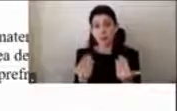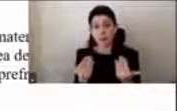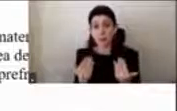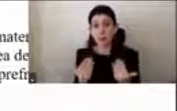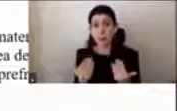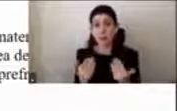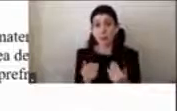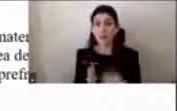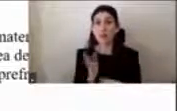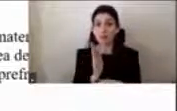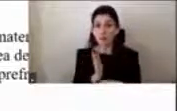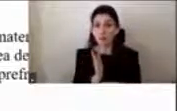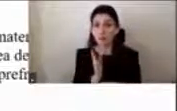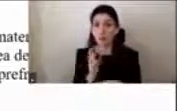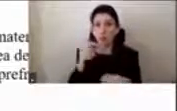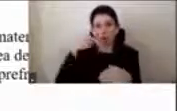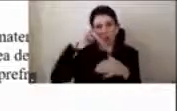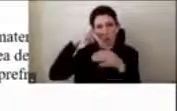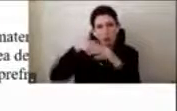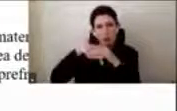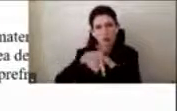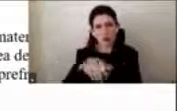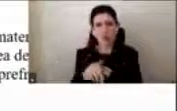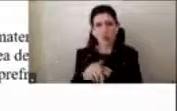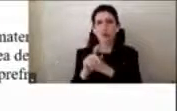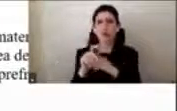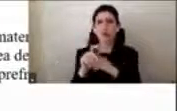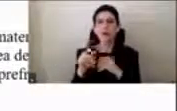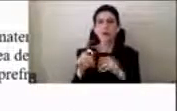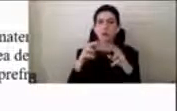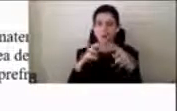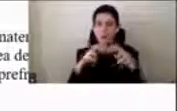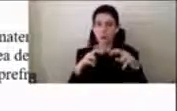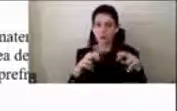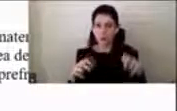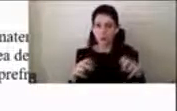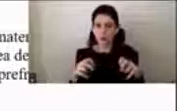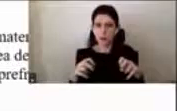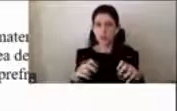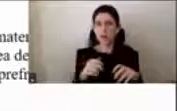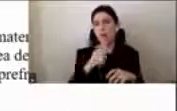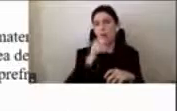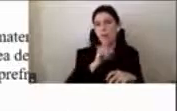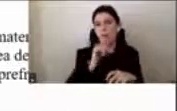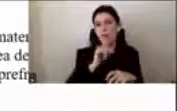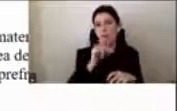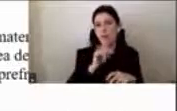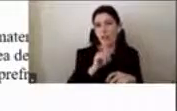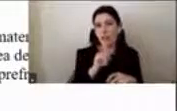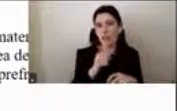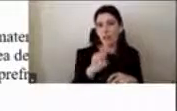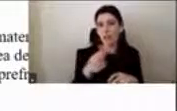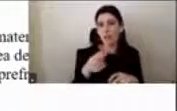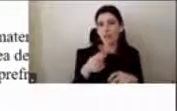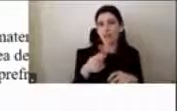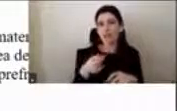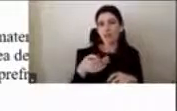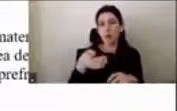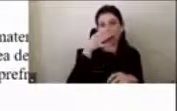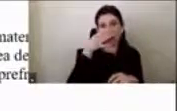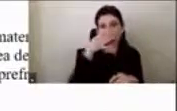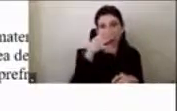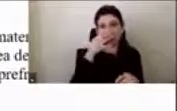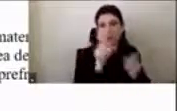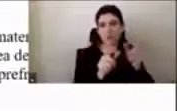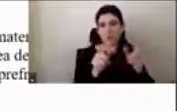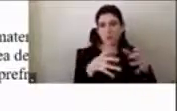la investigación en esto desde aspectos de mayor muestra y otros elementos metodológicos a considerar.